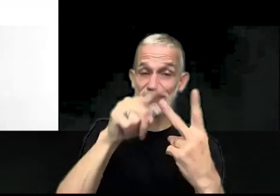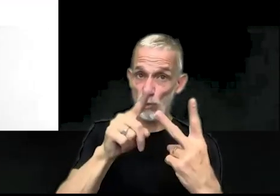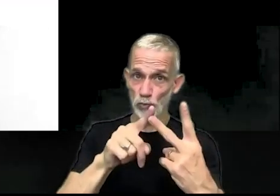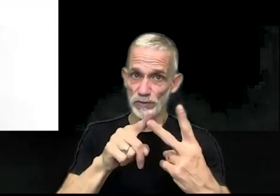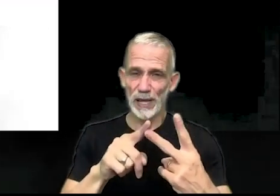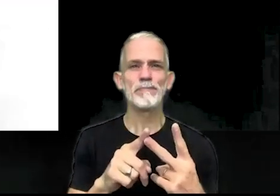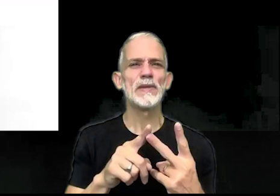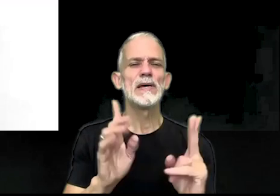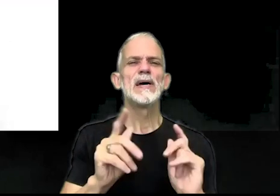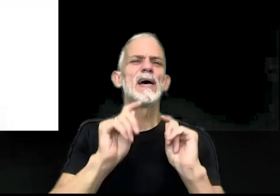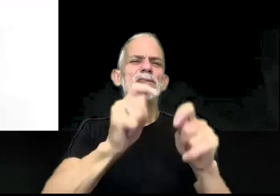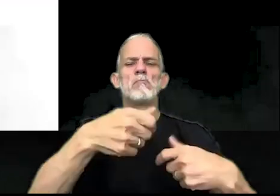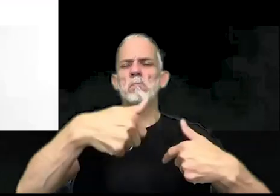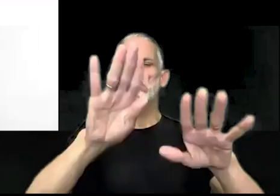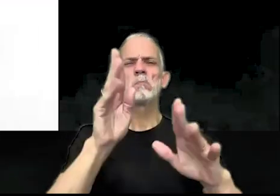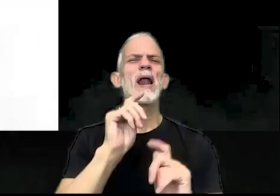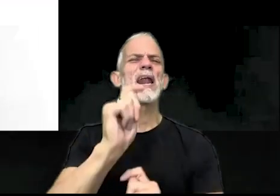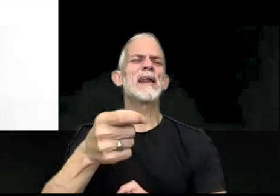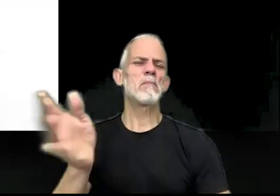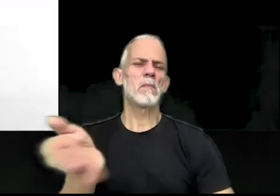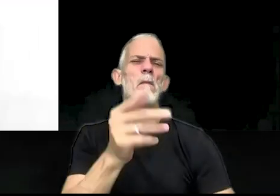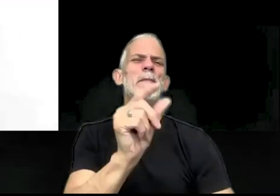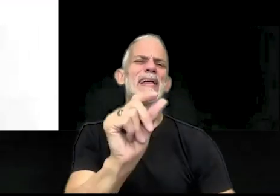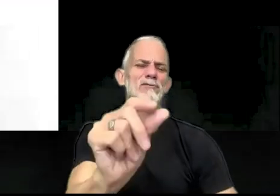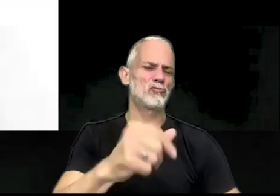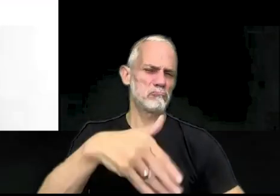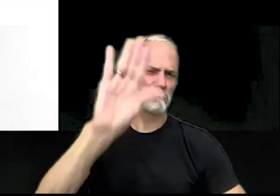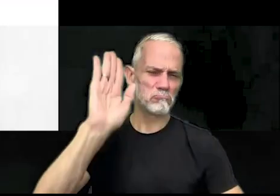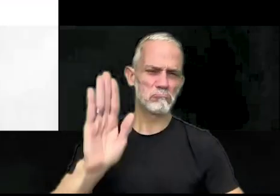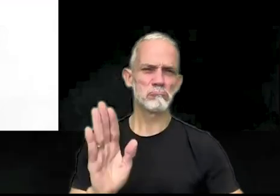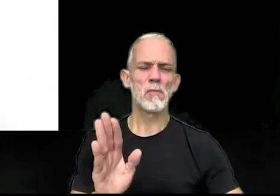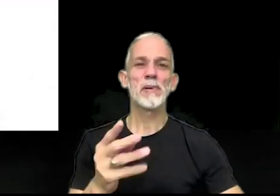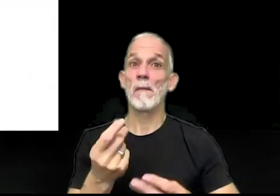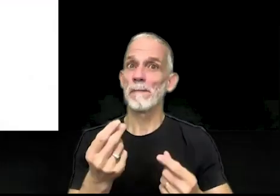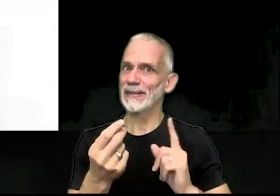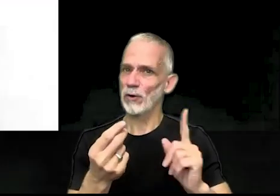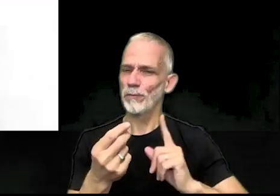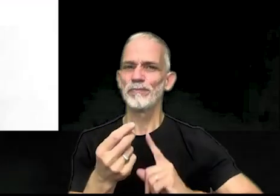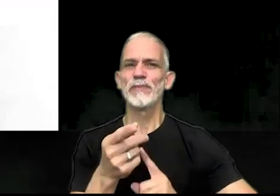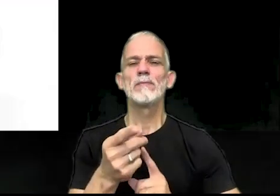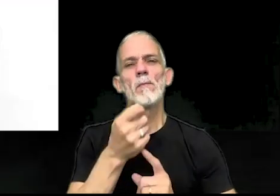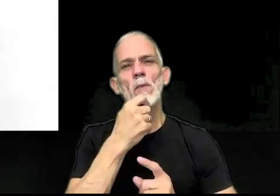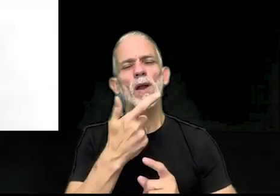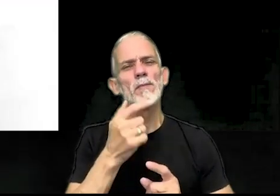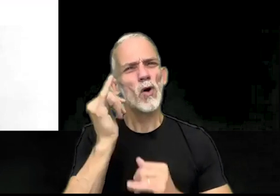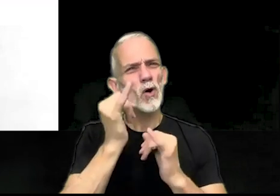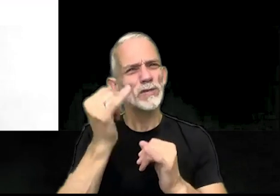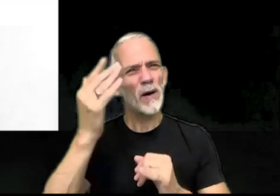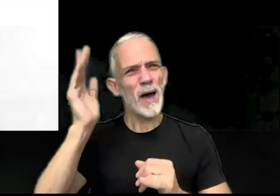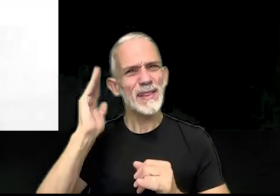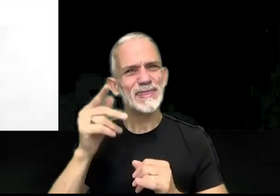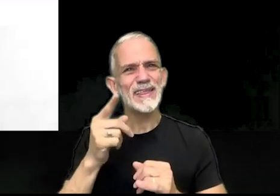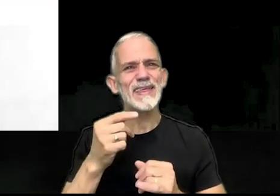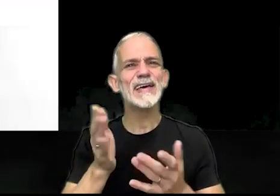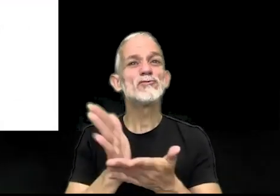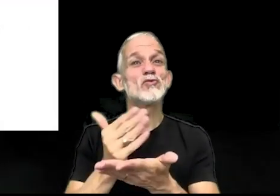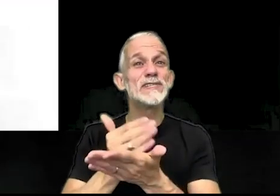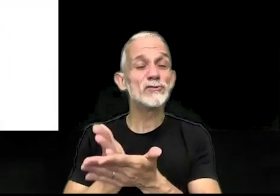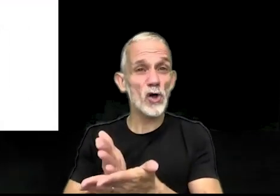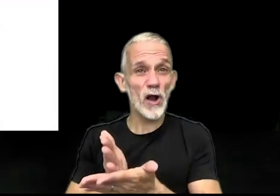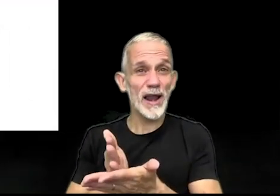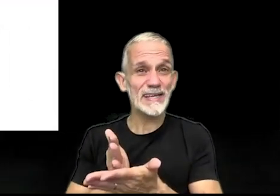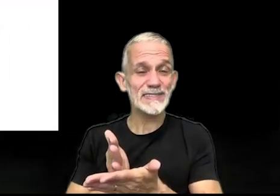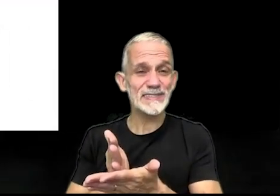presunción, cesión a título gratuito, recuerden, sería el caso que les comentaba de las